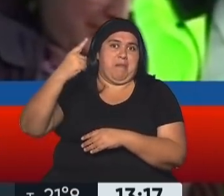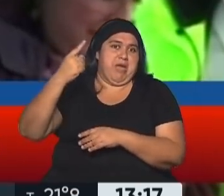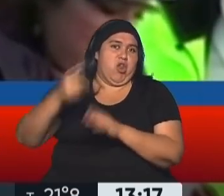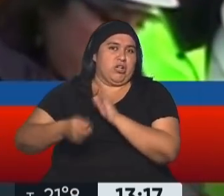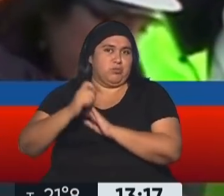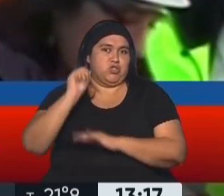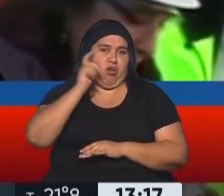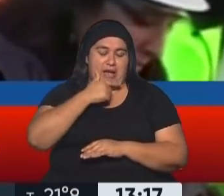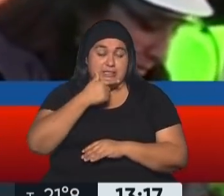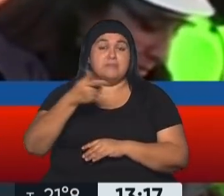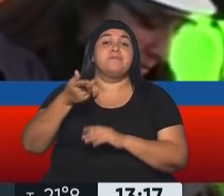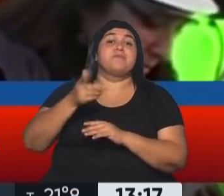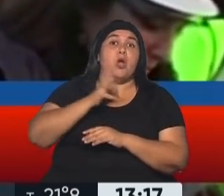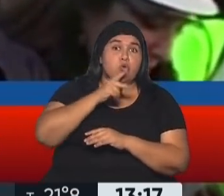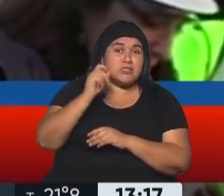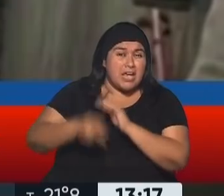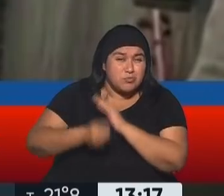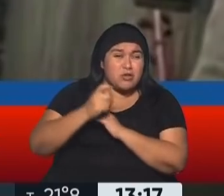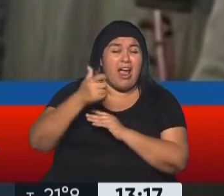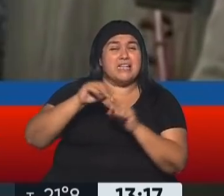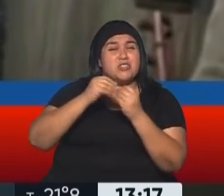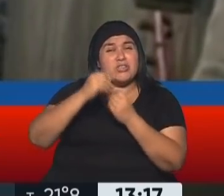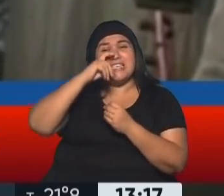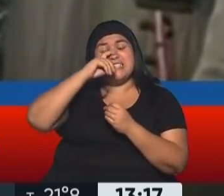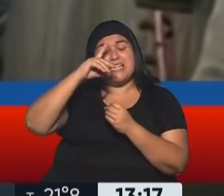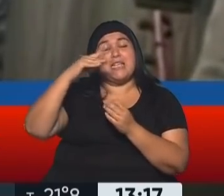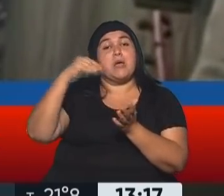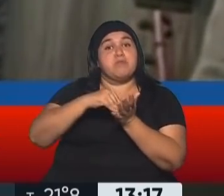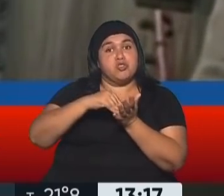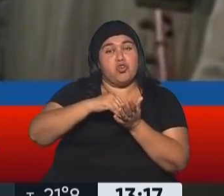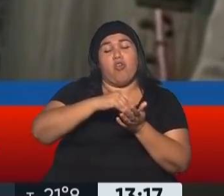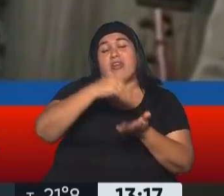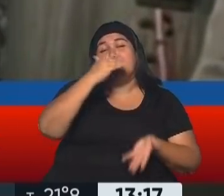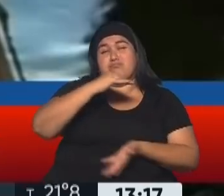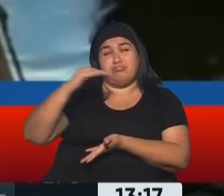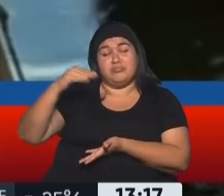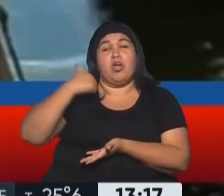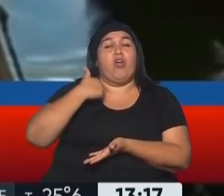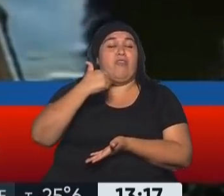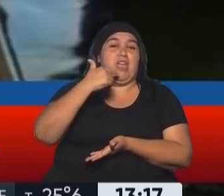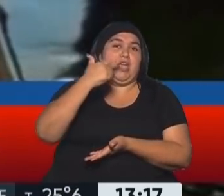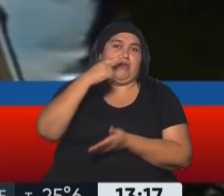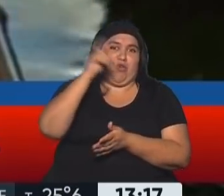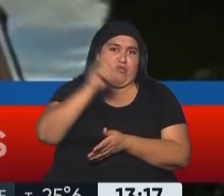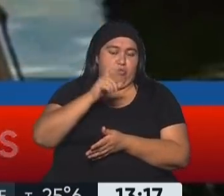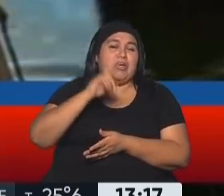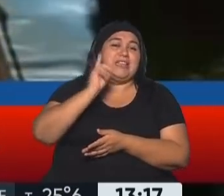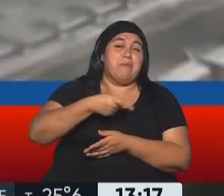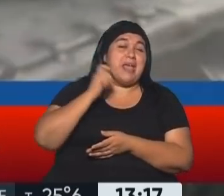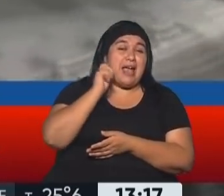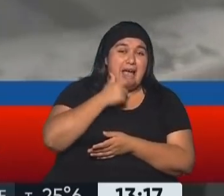Las exportaciones rusas rondan los 7 millones de barriles diarios de crudo y 200.000 millones de metros cúbicos de gas